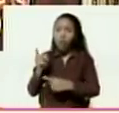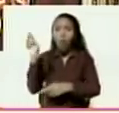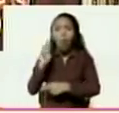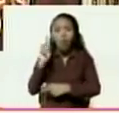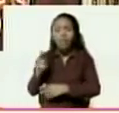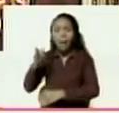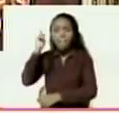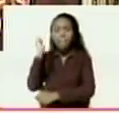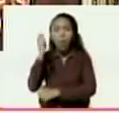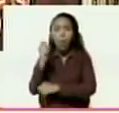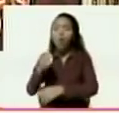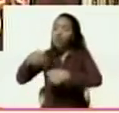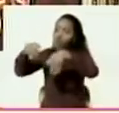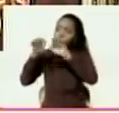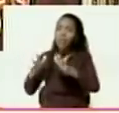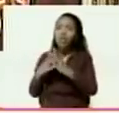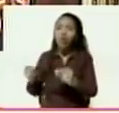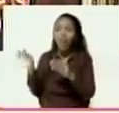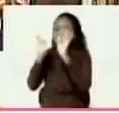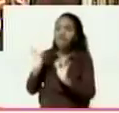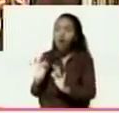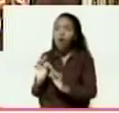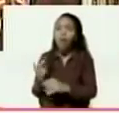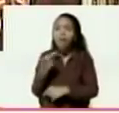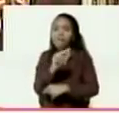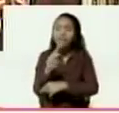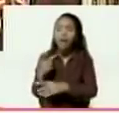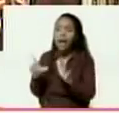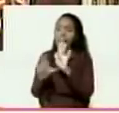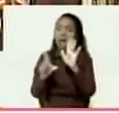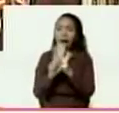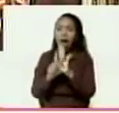suspendan todas las medidas coercitivas unilaterales e ilegales.